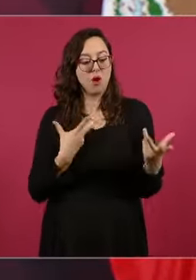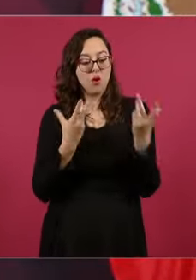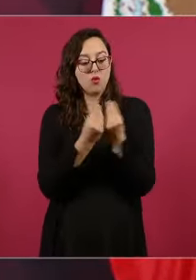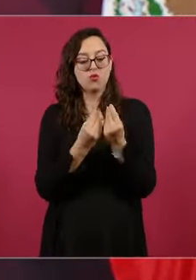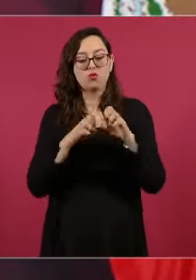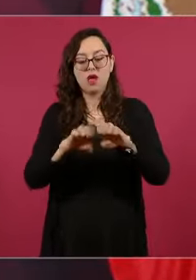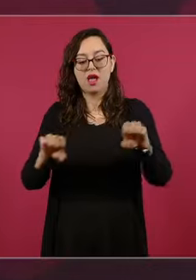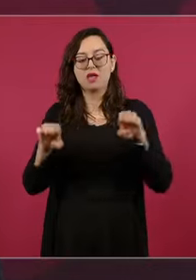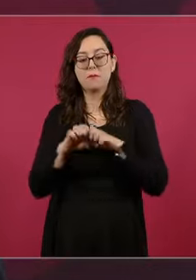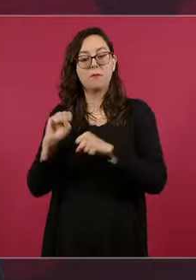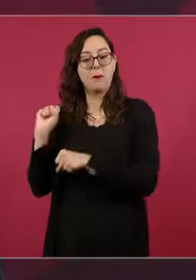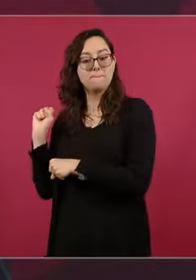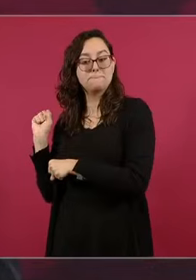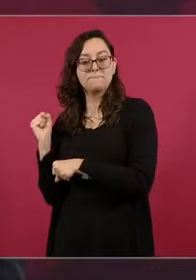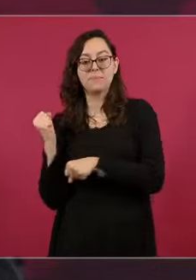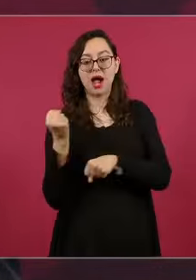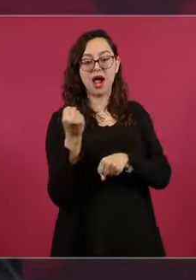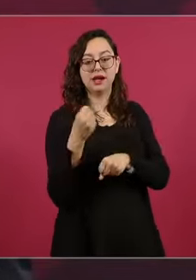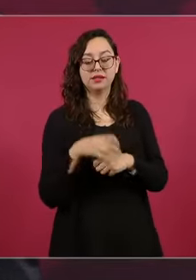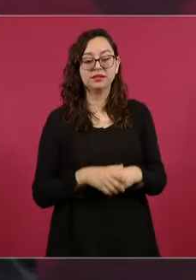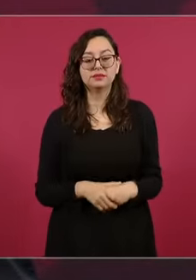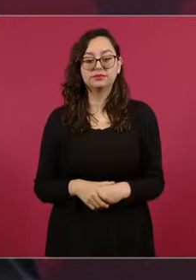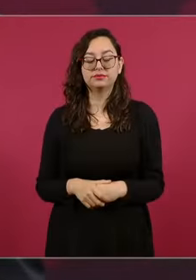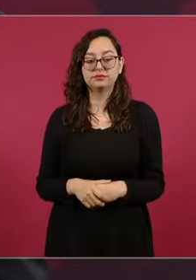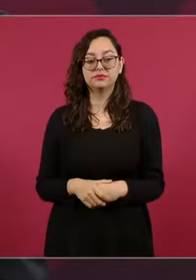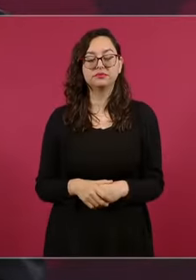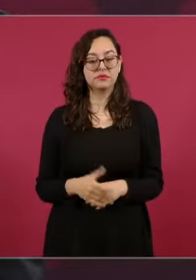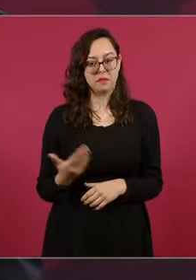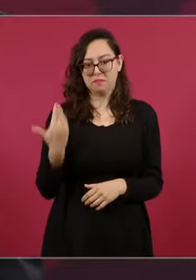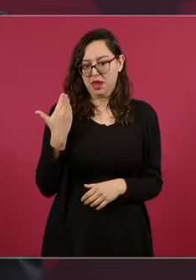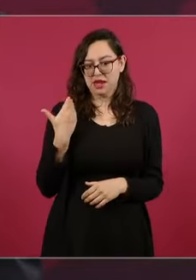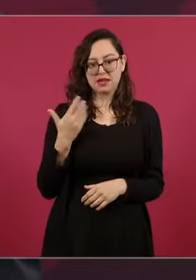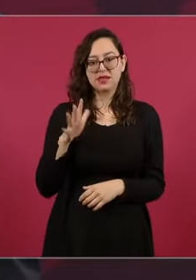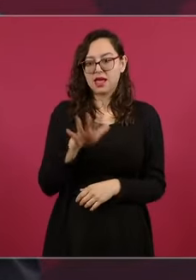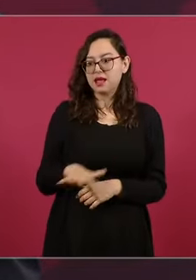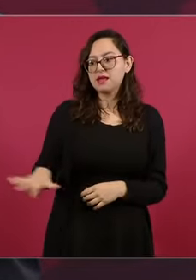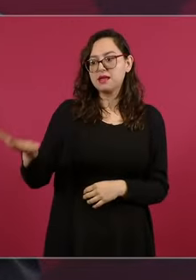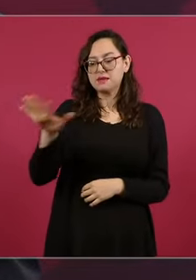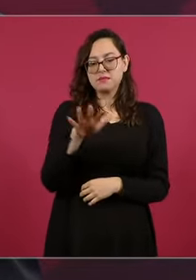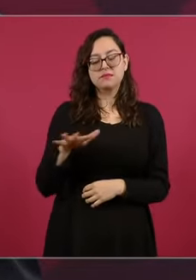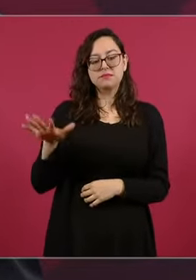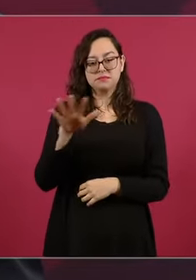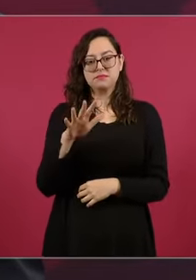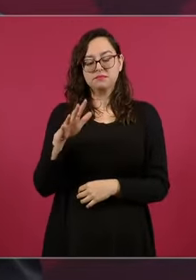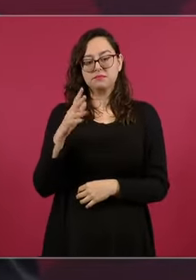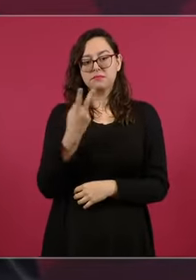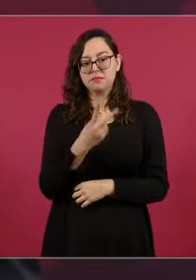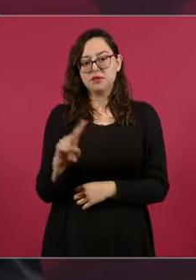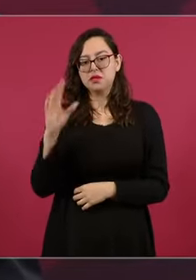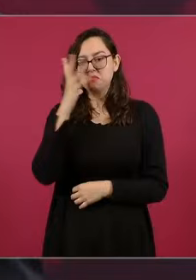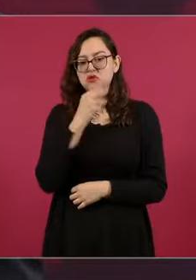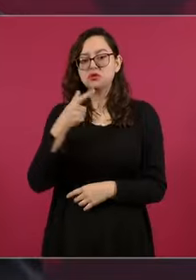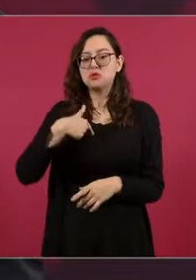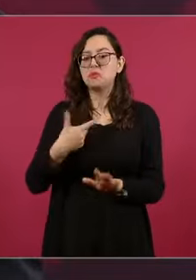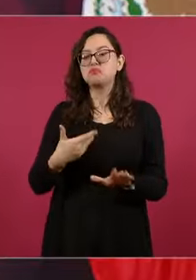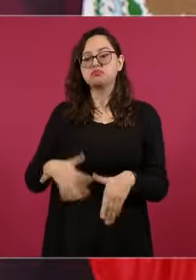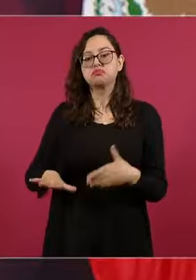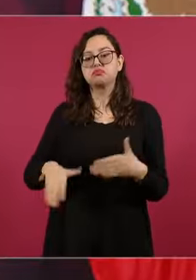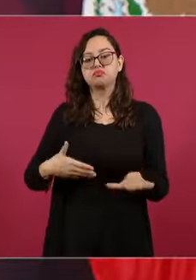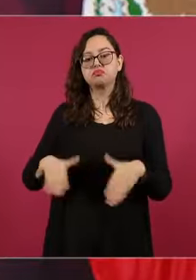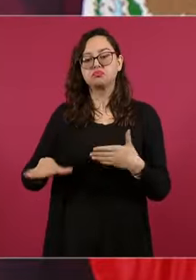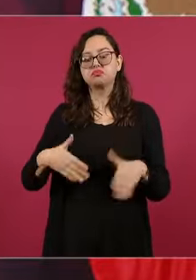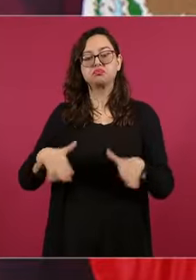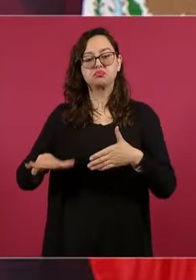Me lo encontré caminando en el Parque La Choca, en Villahermosa. Salía yo a caminar en las mañanas.